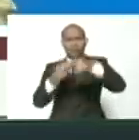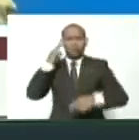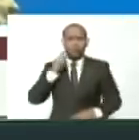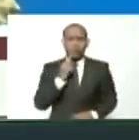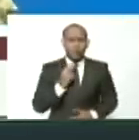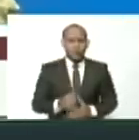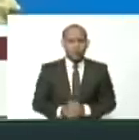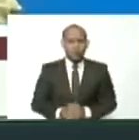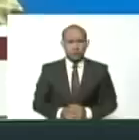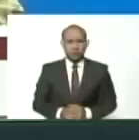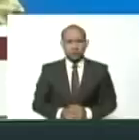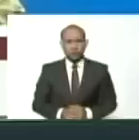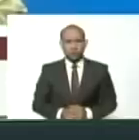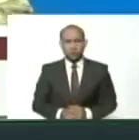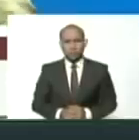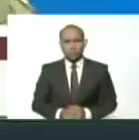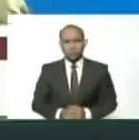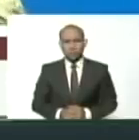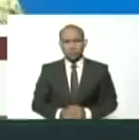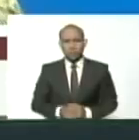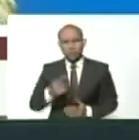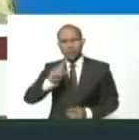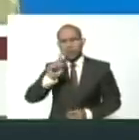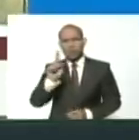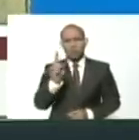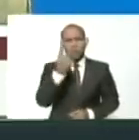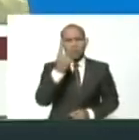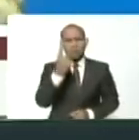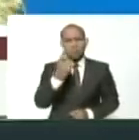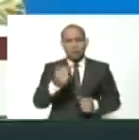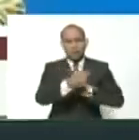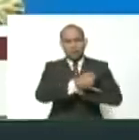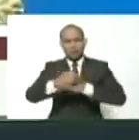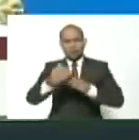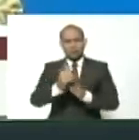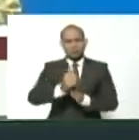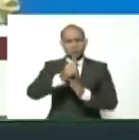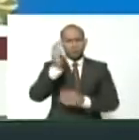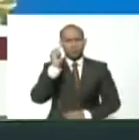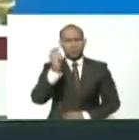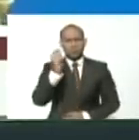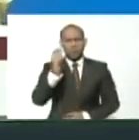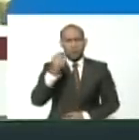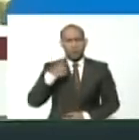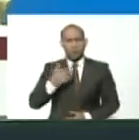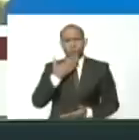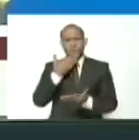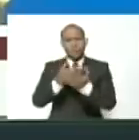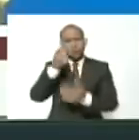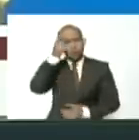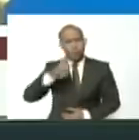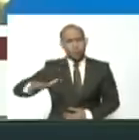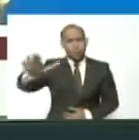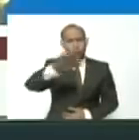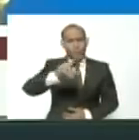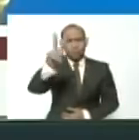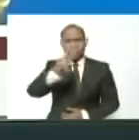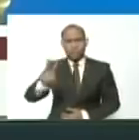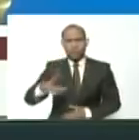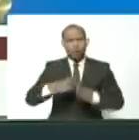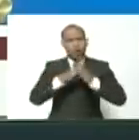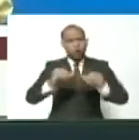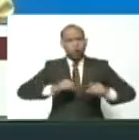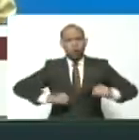bolivariana. Esa es la primera gran línea y tarea que yo le pido al pueblo de Venezuela, a todos